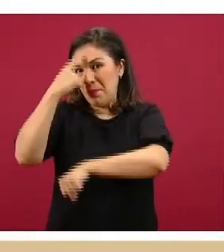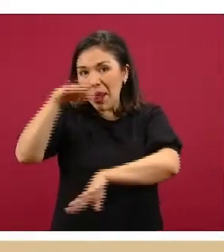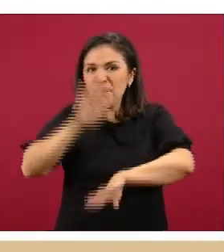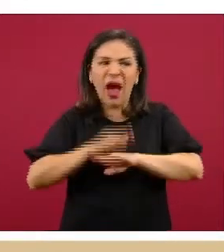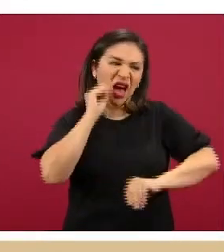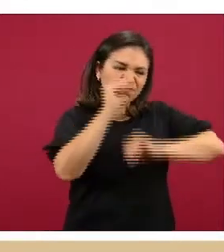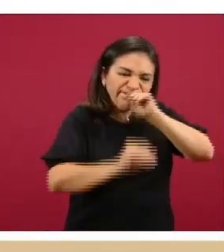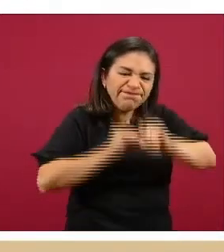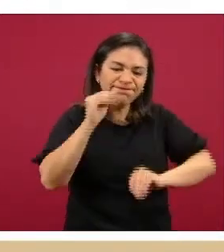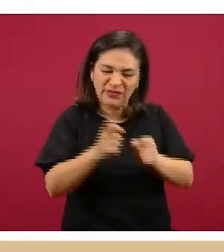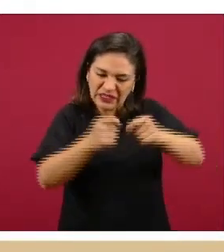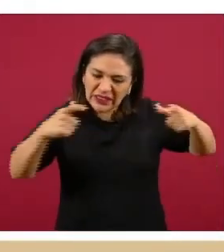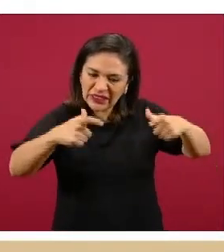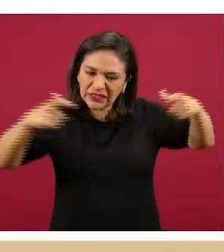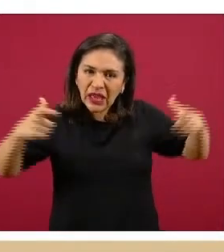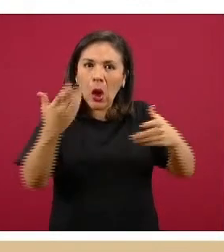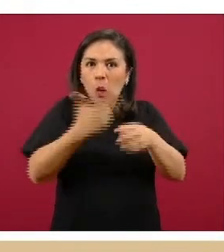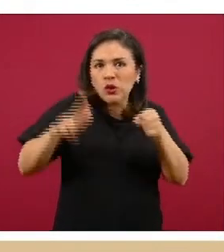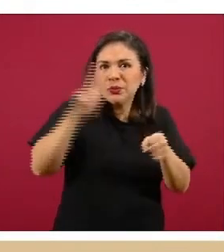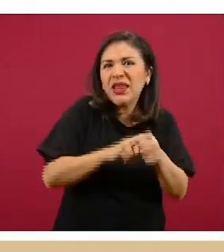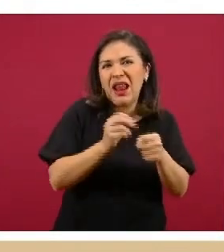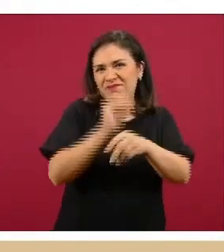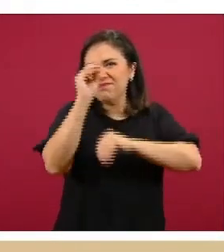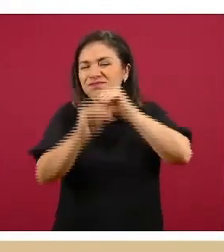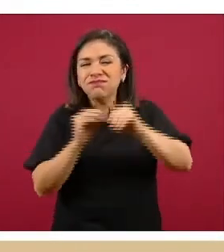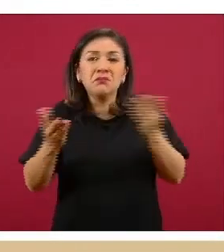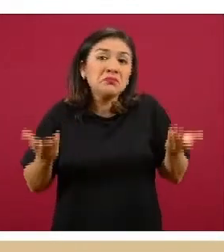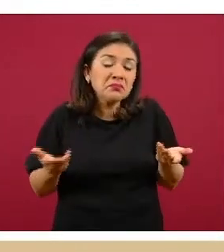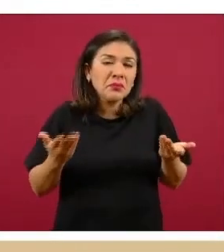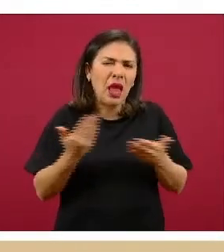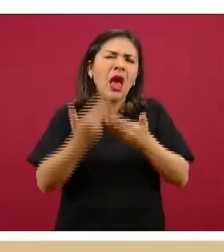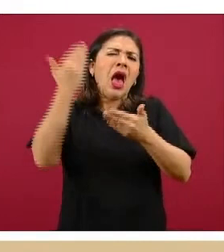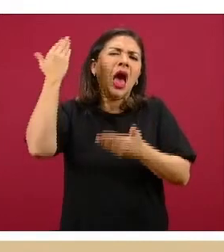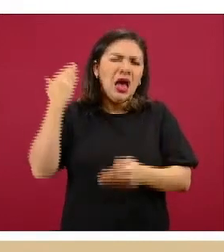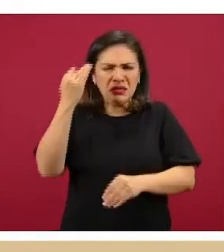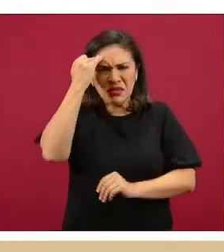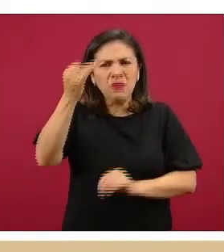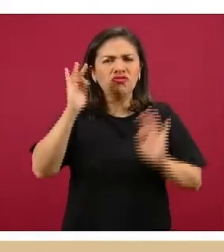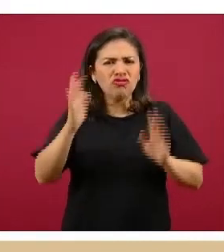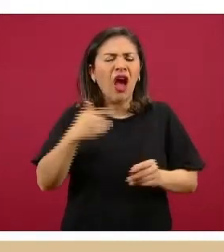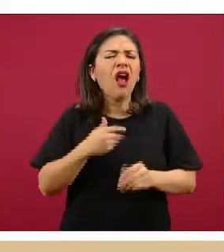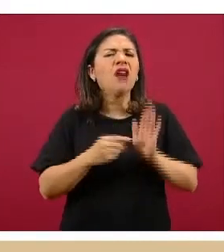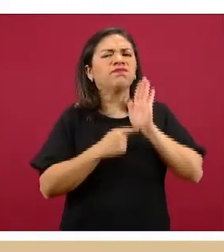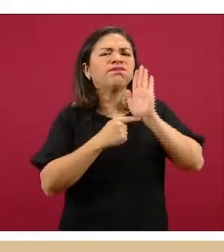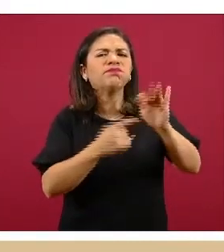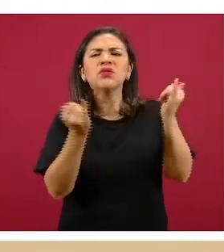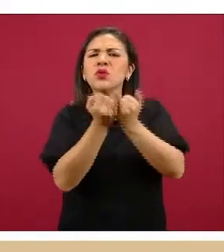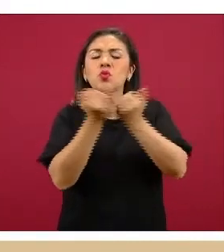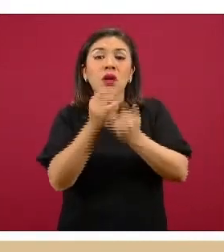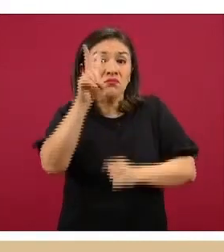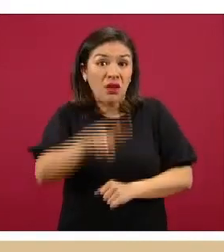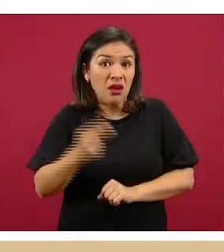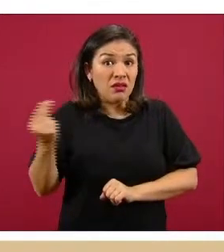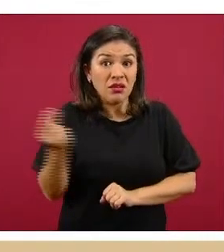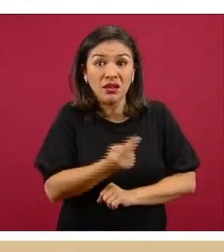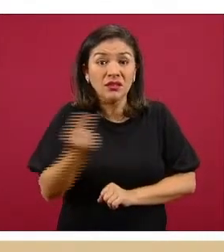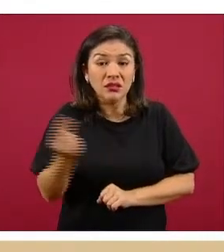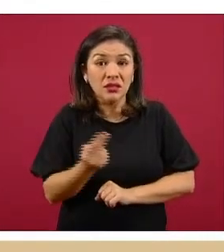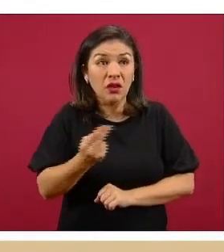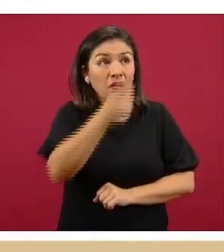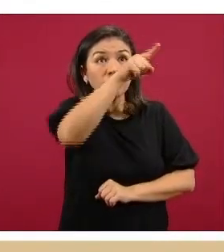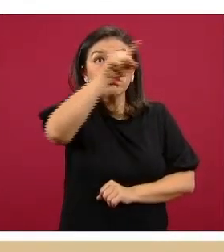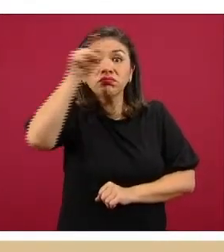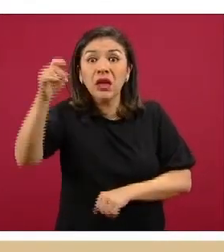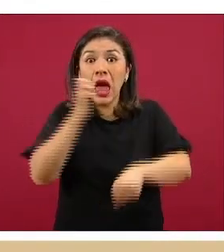o modificar su capacidad hospitalaria. Ya desde hace tiempo también presentamos la necesidad de que las